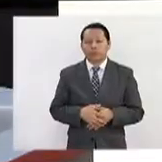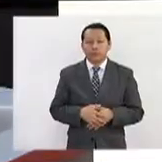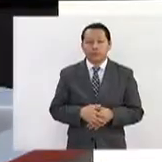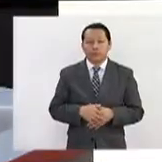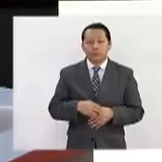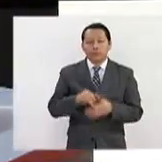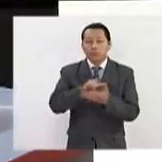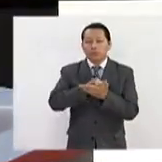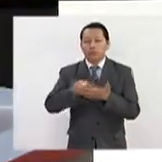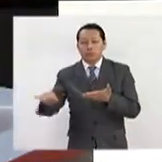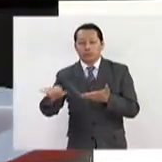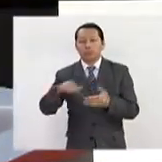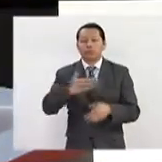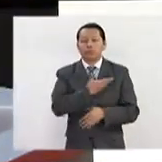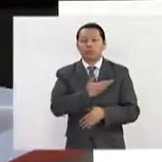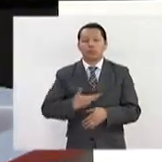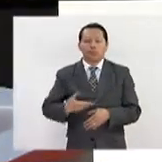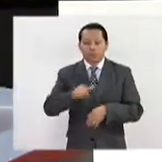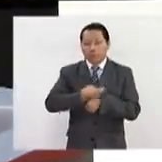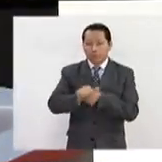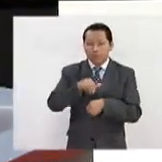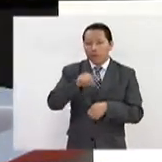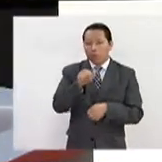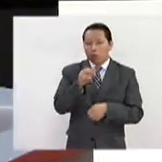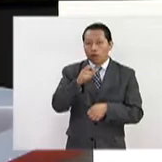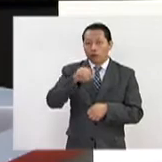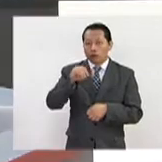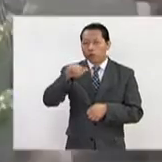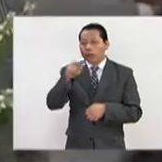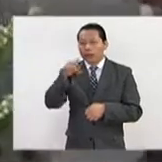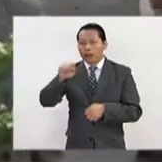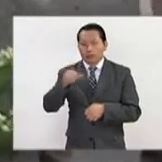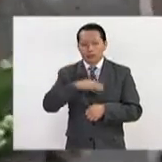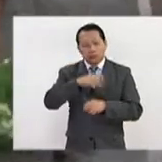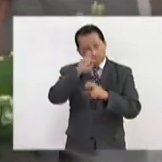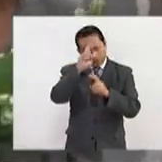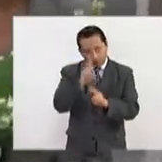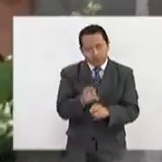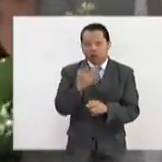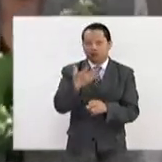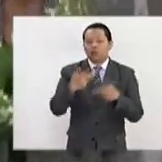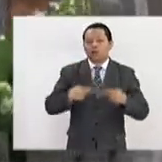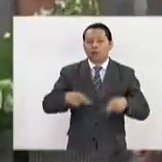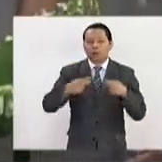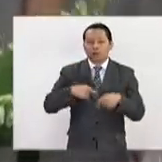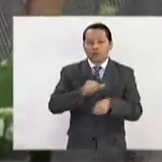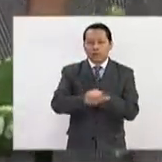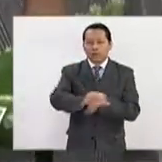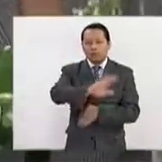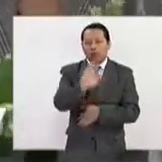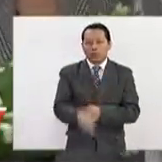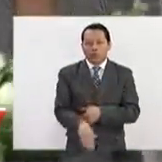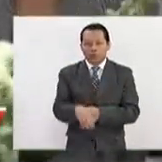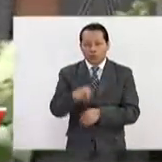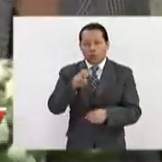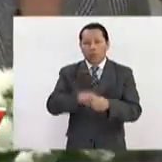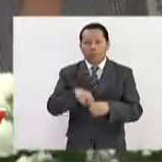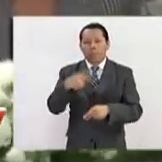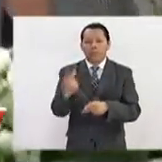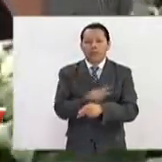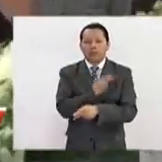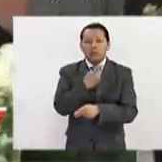Desde Nueva York, el presidente de Argentina, Mauricio Macri, rindió un homenaje a los 5 ciudadanos argentinos muertos en el atentado